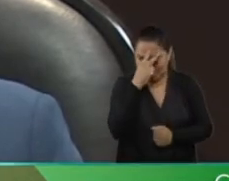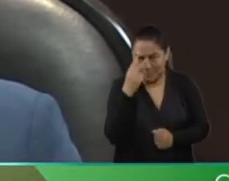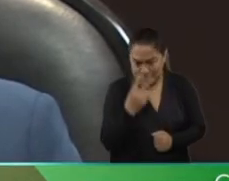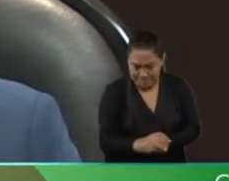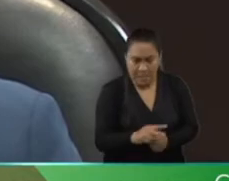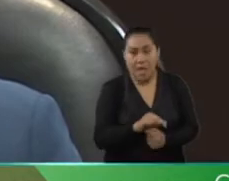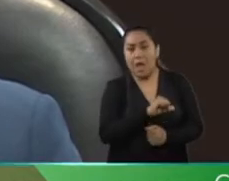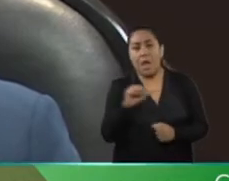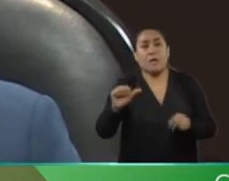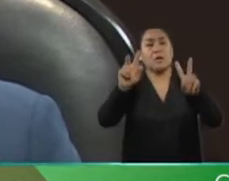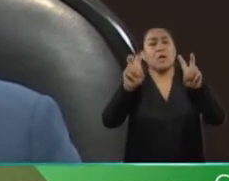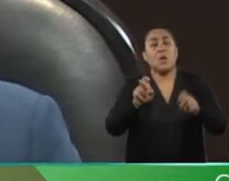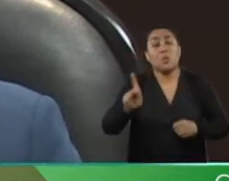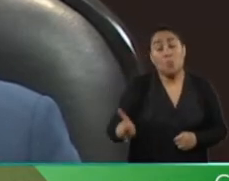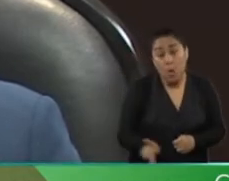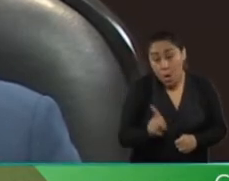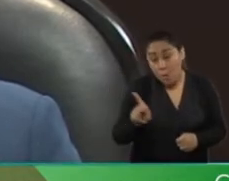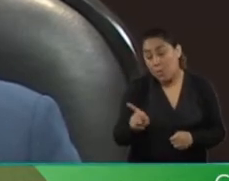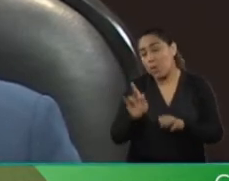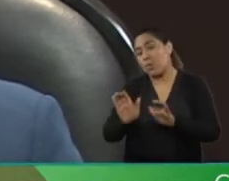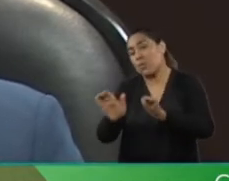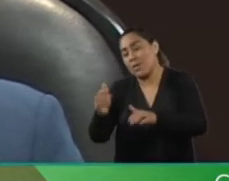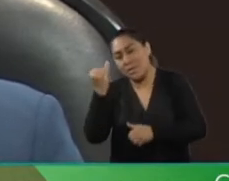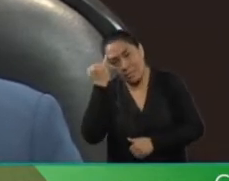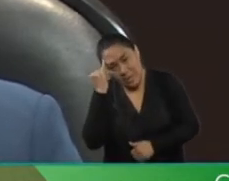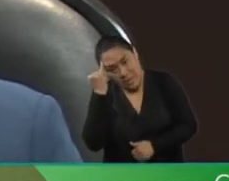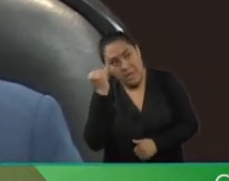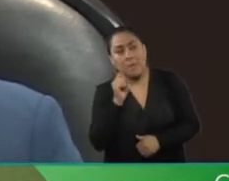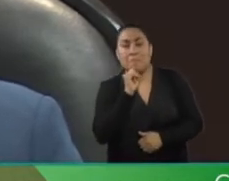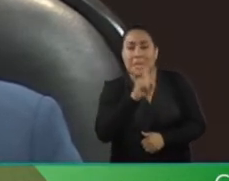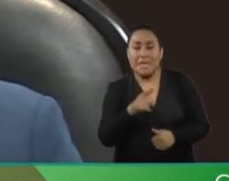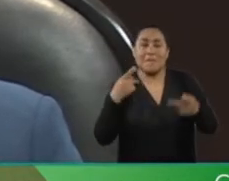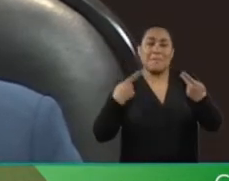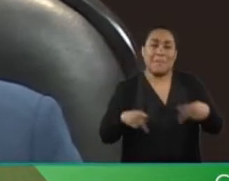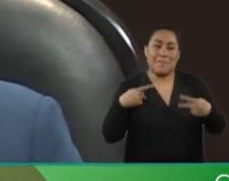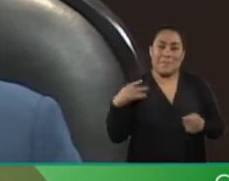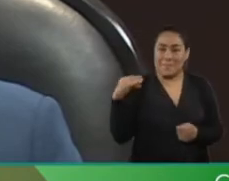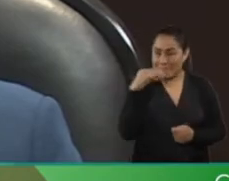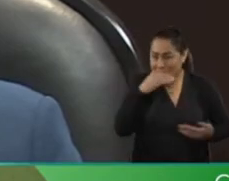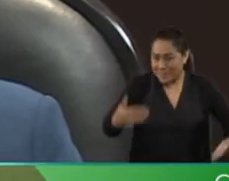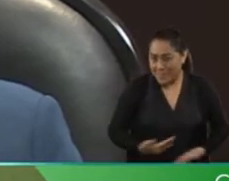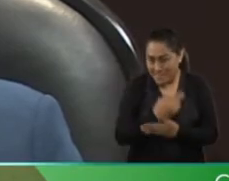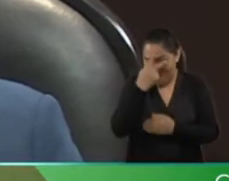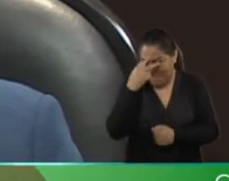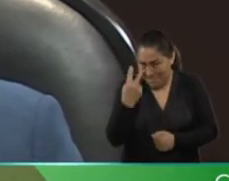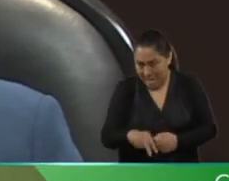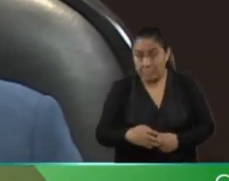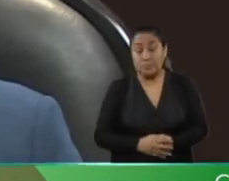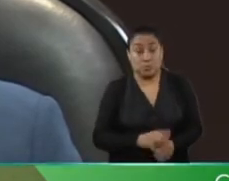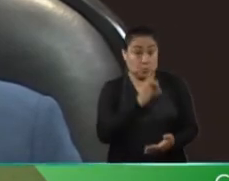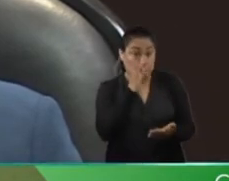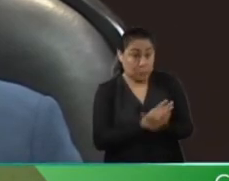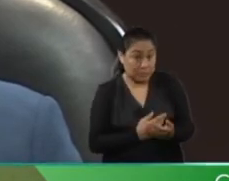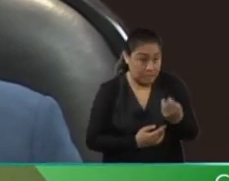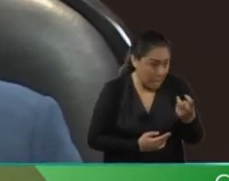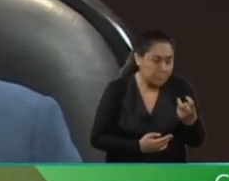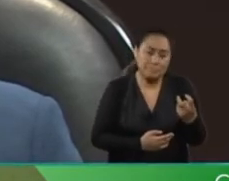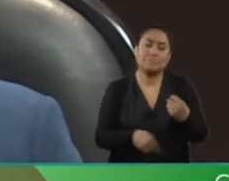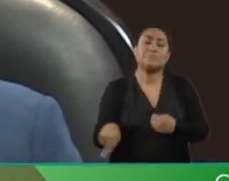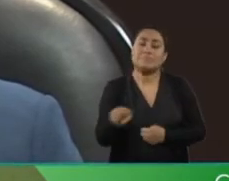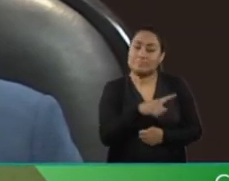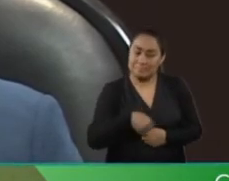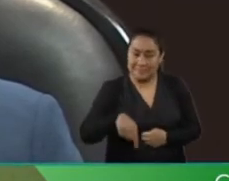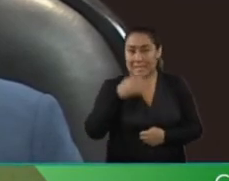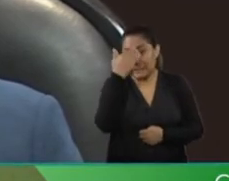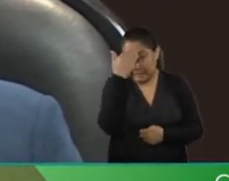en materia de pueblos y comunidades indígenas, así como afro-mexicanos. Pero no solo eso, conscientes que debemos